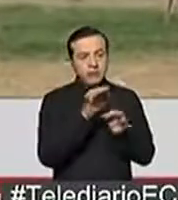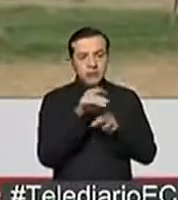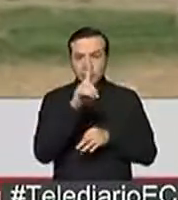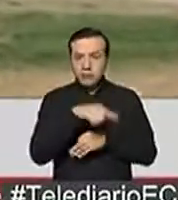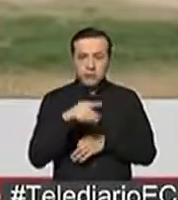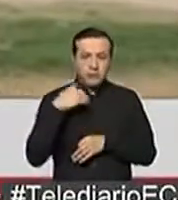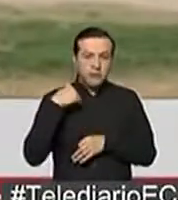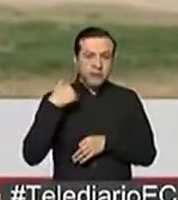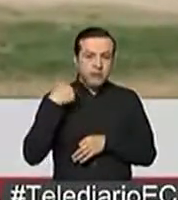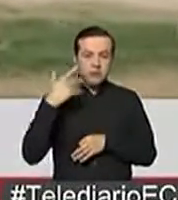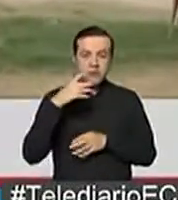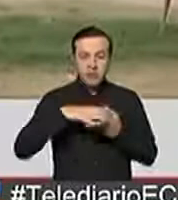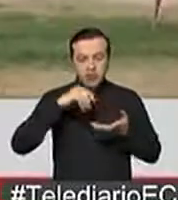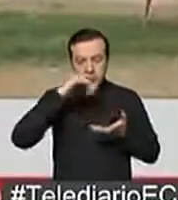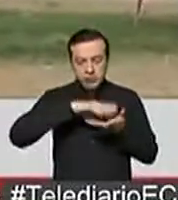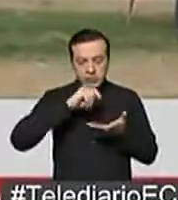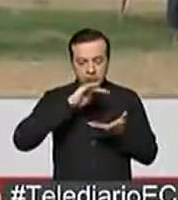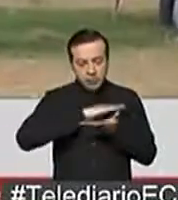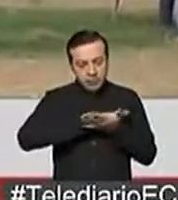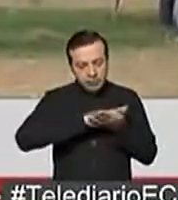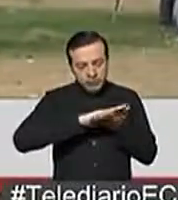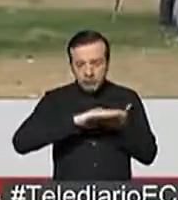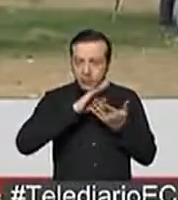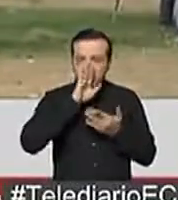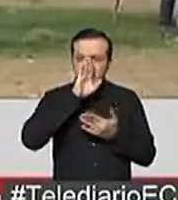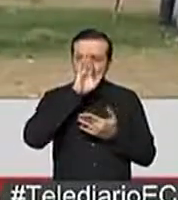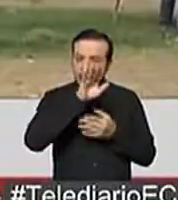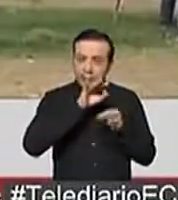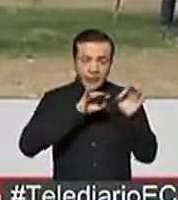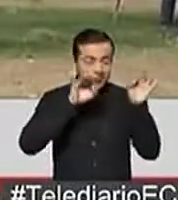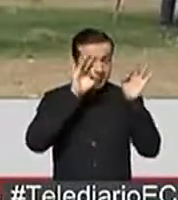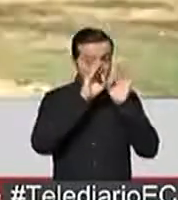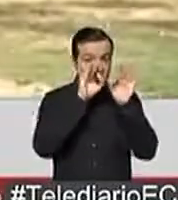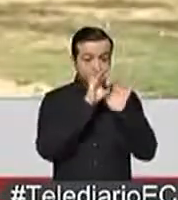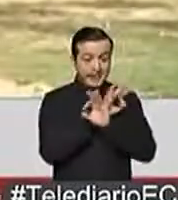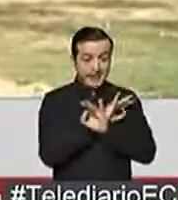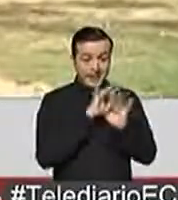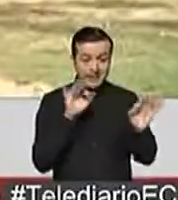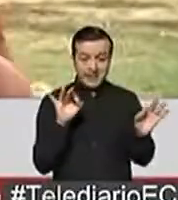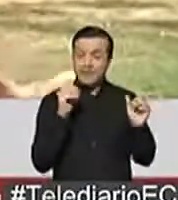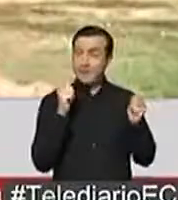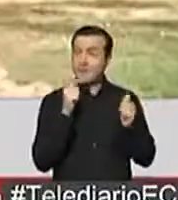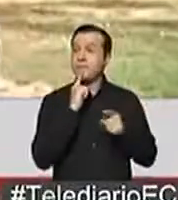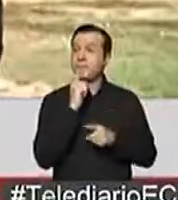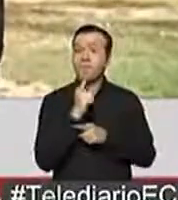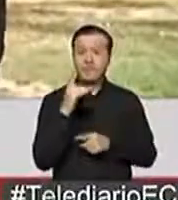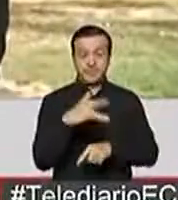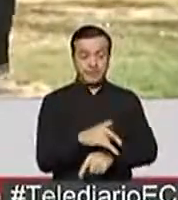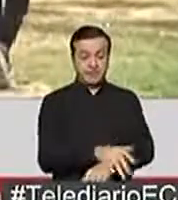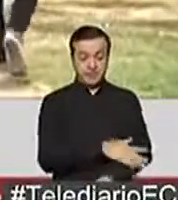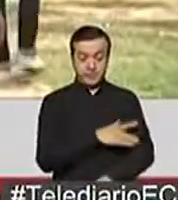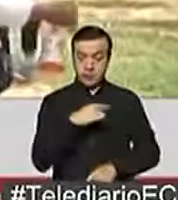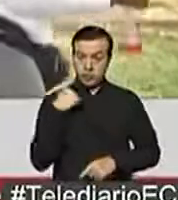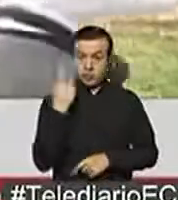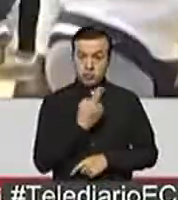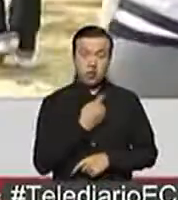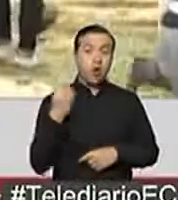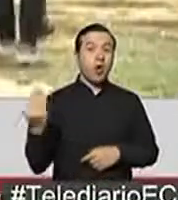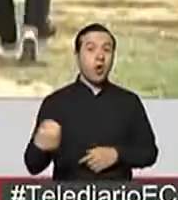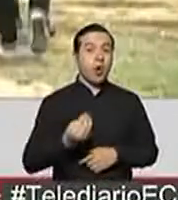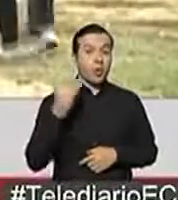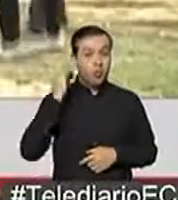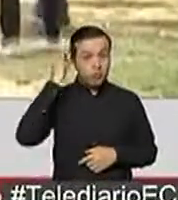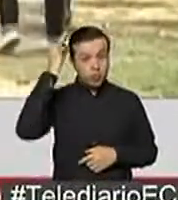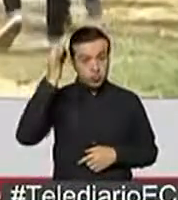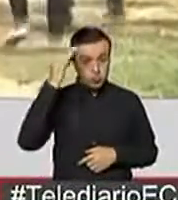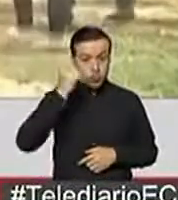que tengan playas para poder hacer las limpiezas continuamente y de manera repetitiva. Y tratar de hacer conciencia, ya que nosotros los jóvenes somos el futuro